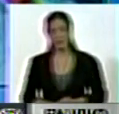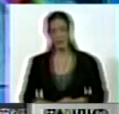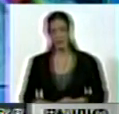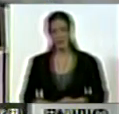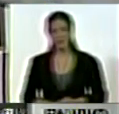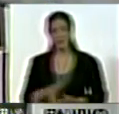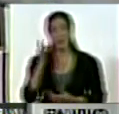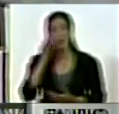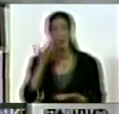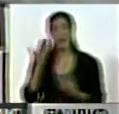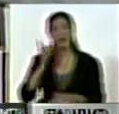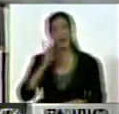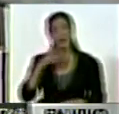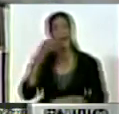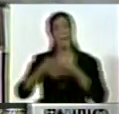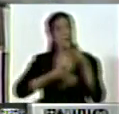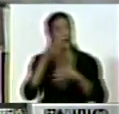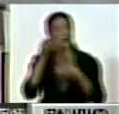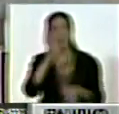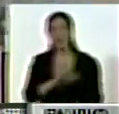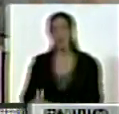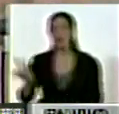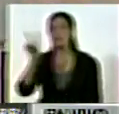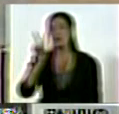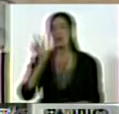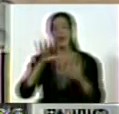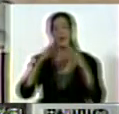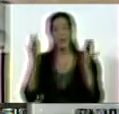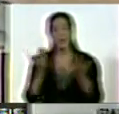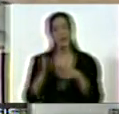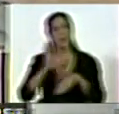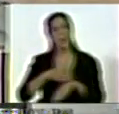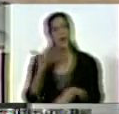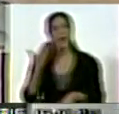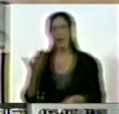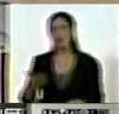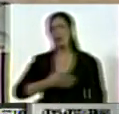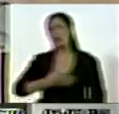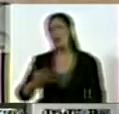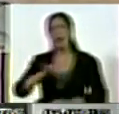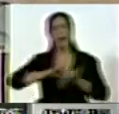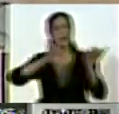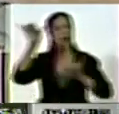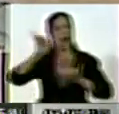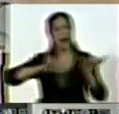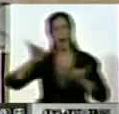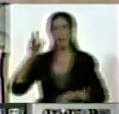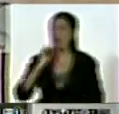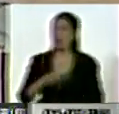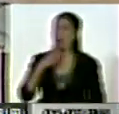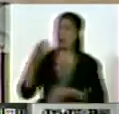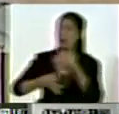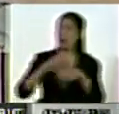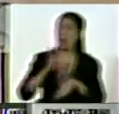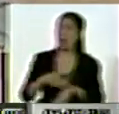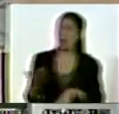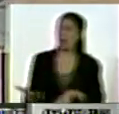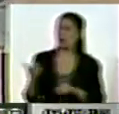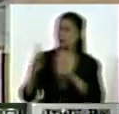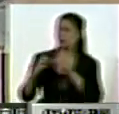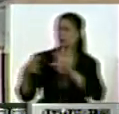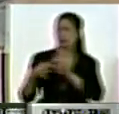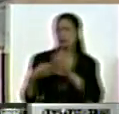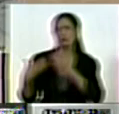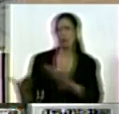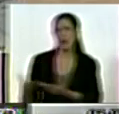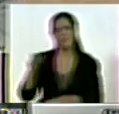La señora López debería explicar al país y al mundo, ya que ella está andada a viajar, debería explicar por qué sus conexiones